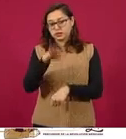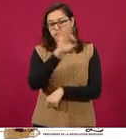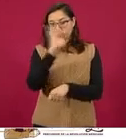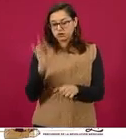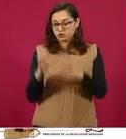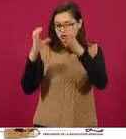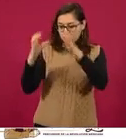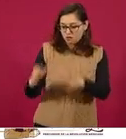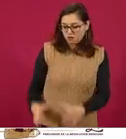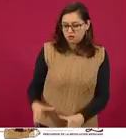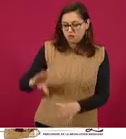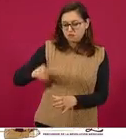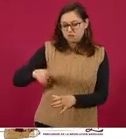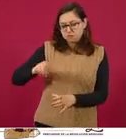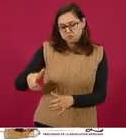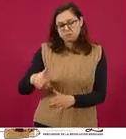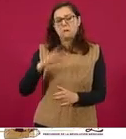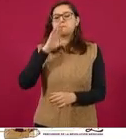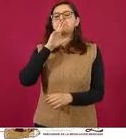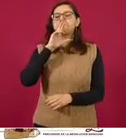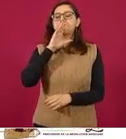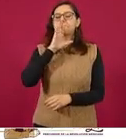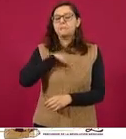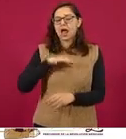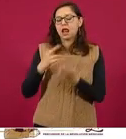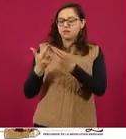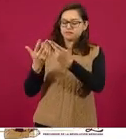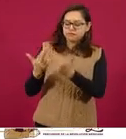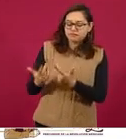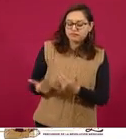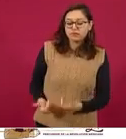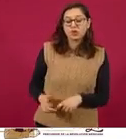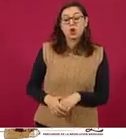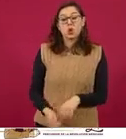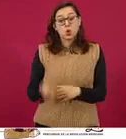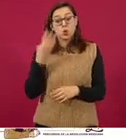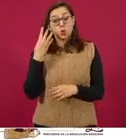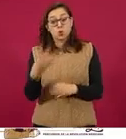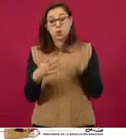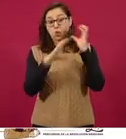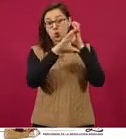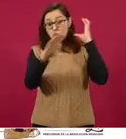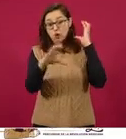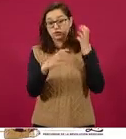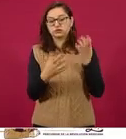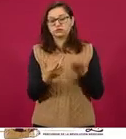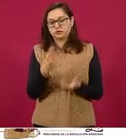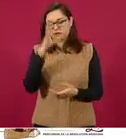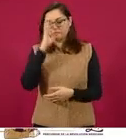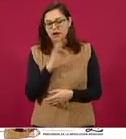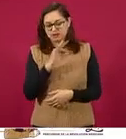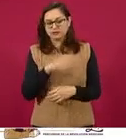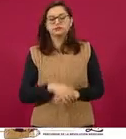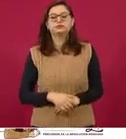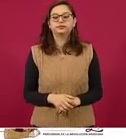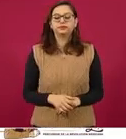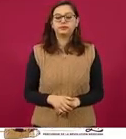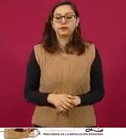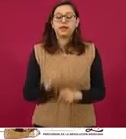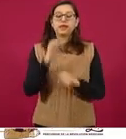estado, relativamente bajo, y 4 pipas que no estaban bien calibradas. También podemos comentar que